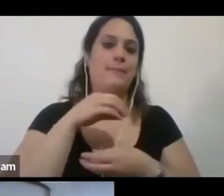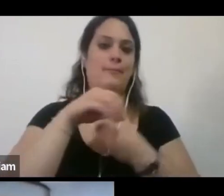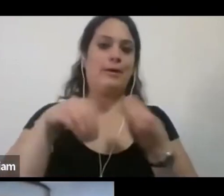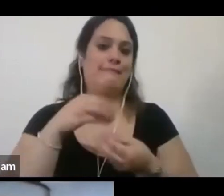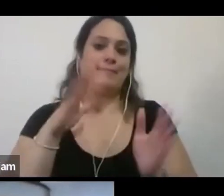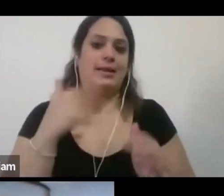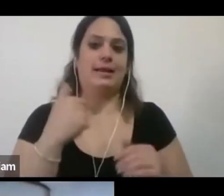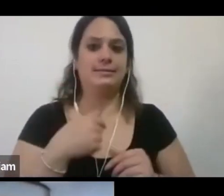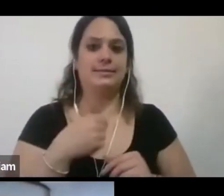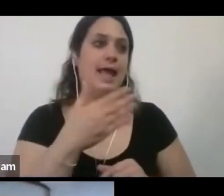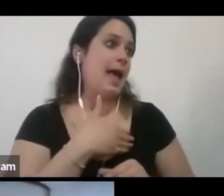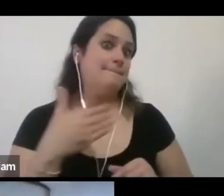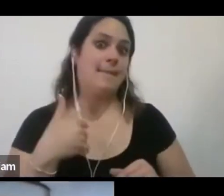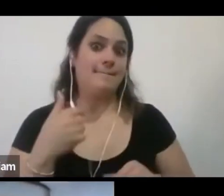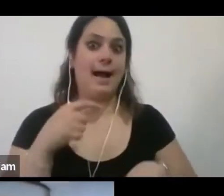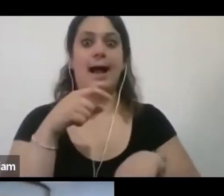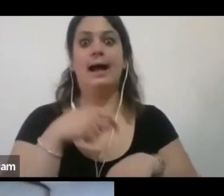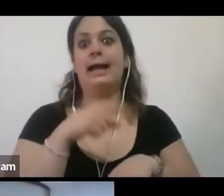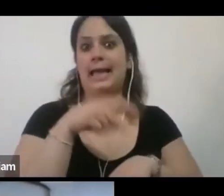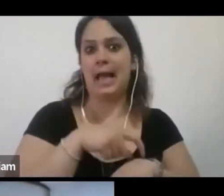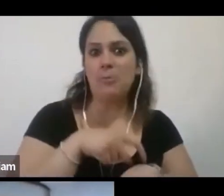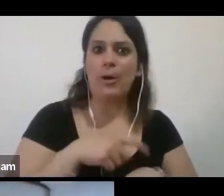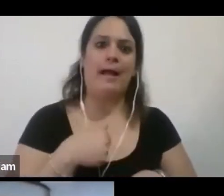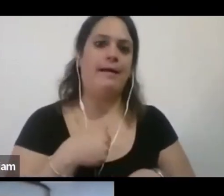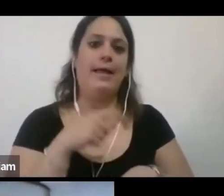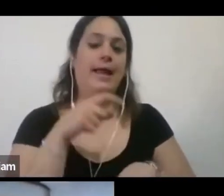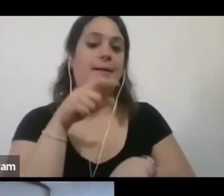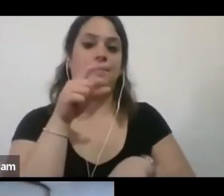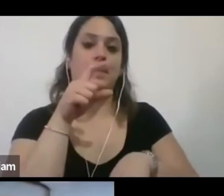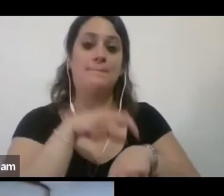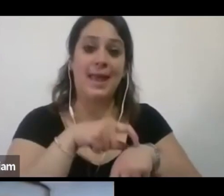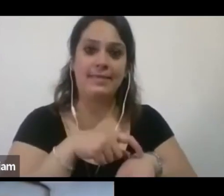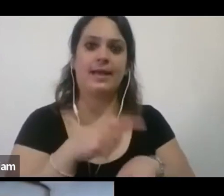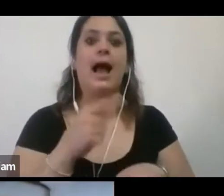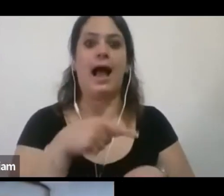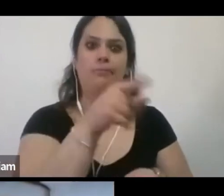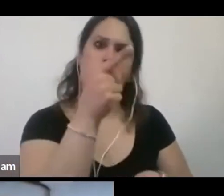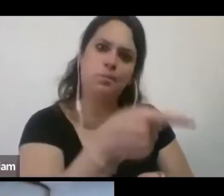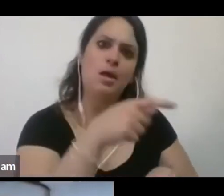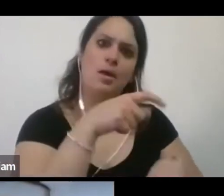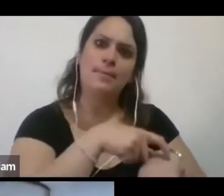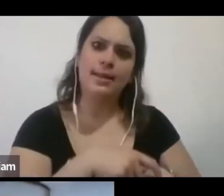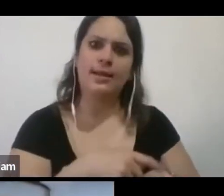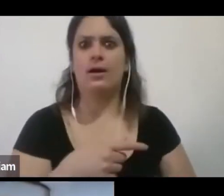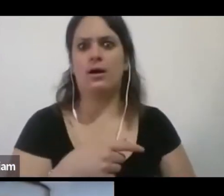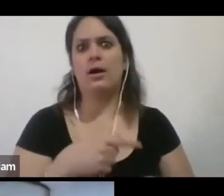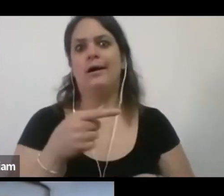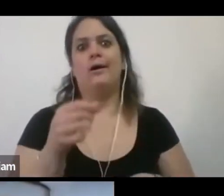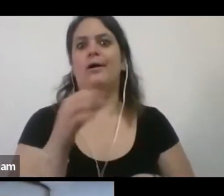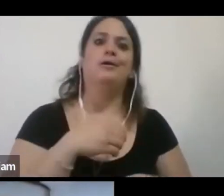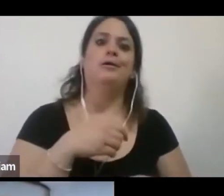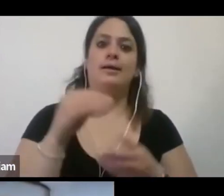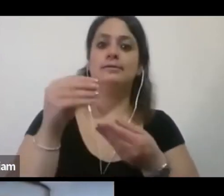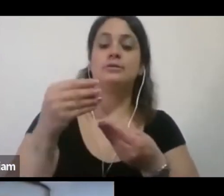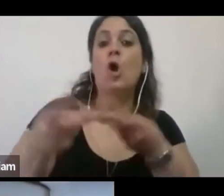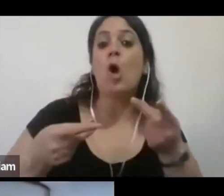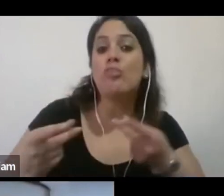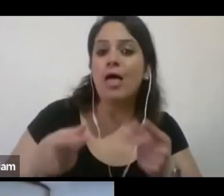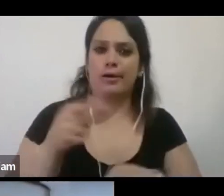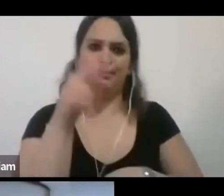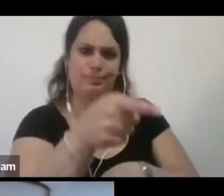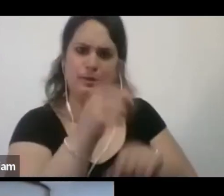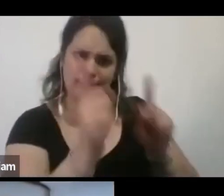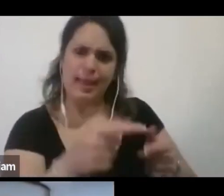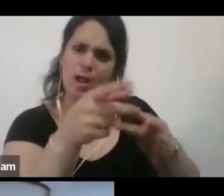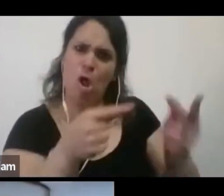todas las personas de una familia son de cierta profesión, o el decir, bueno, yo no voy a poder porque quizás